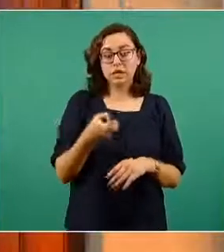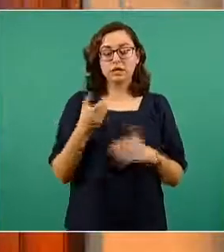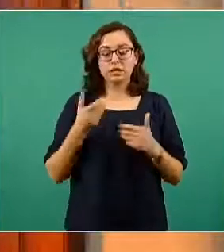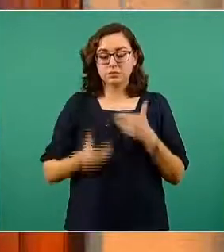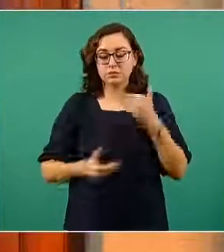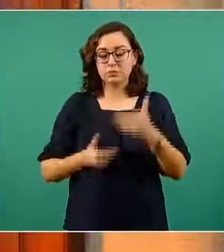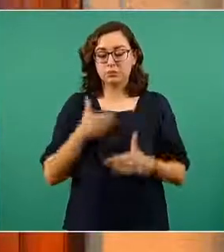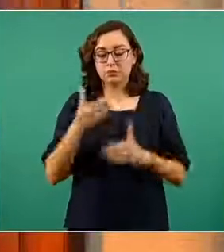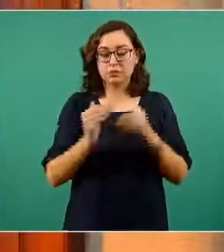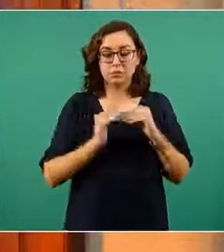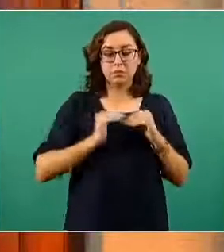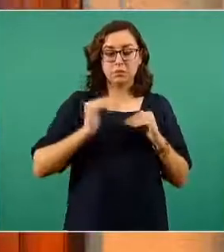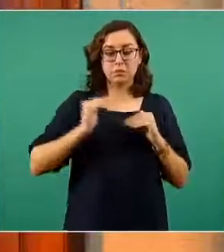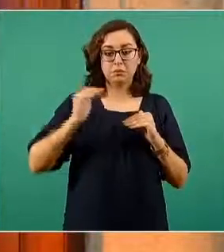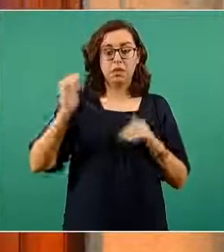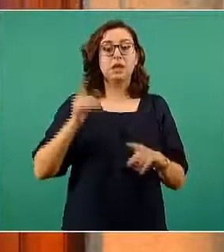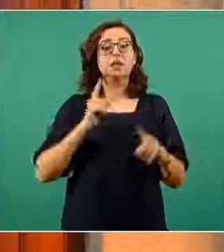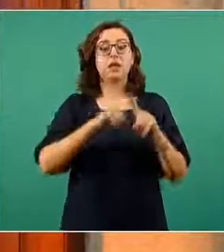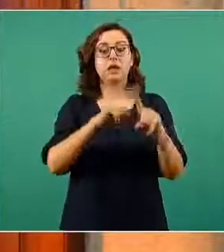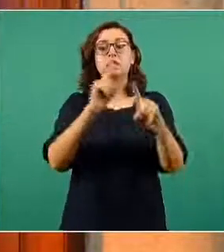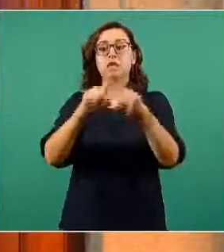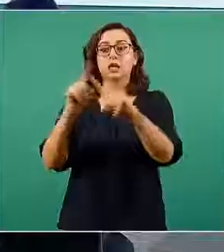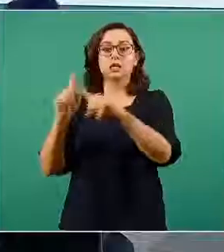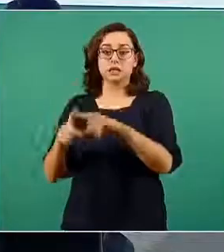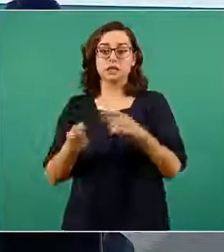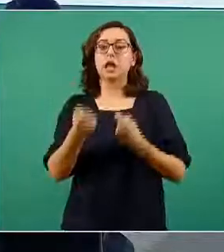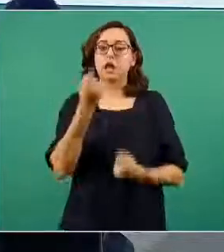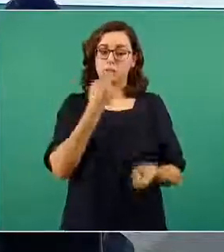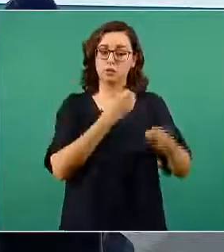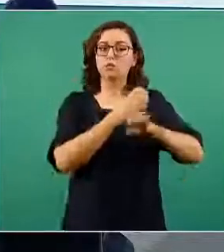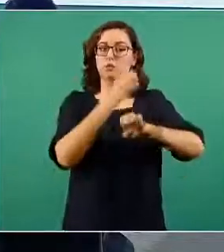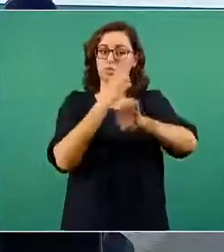todavía, pues son precisamente aquellas entidades que tienen en estos